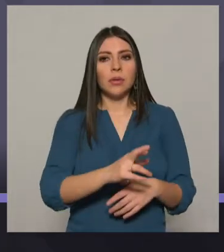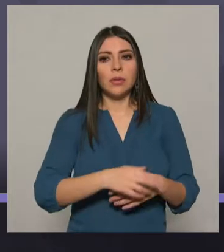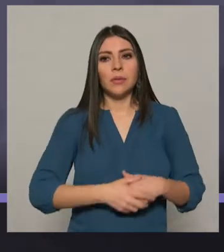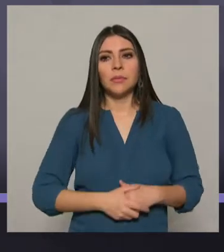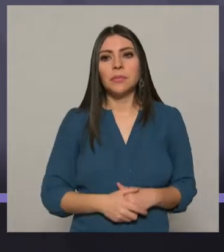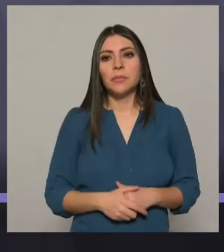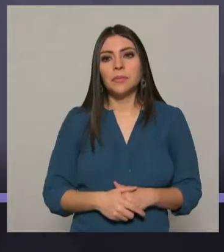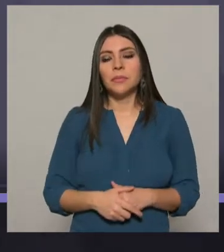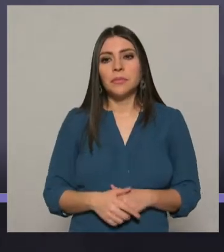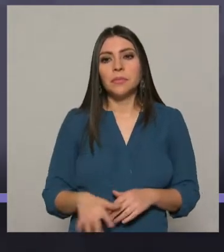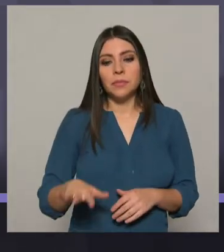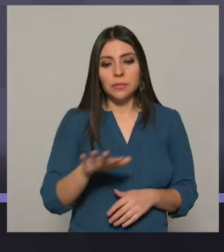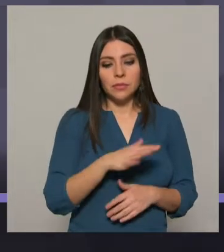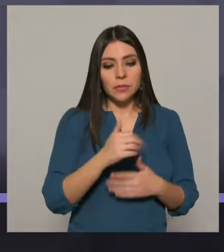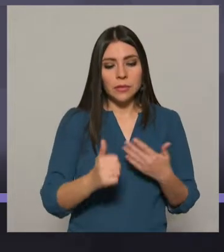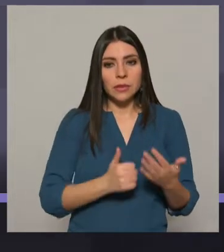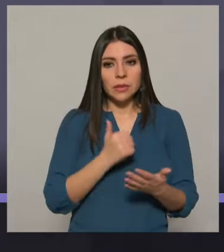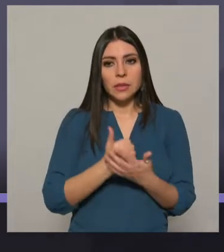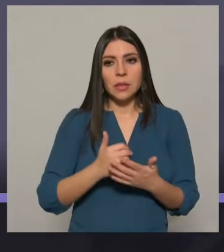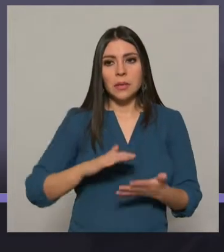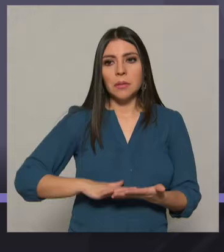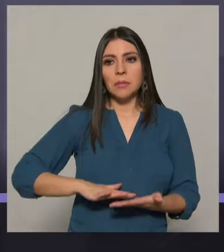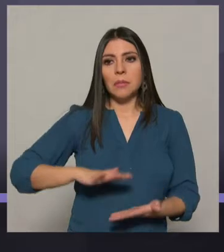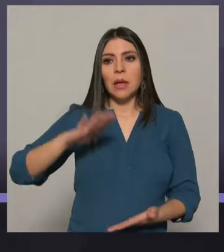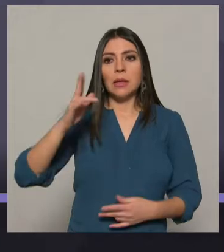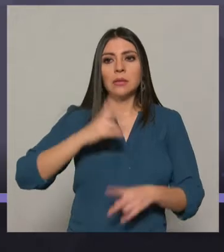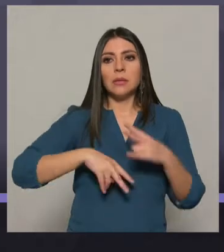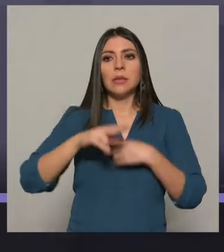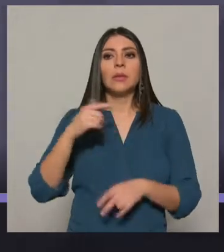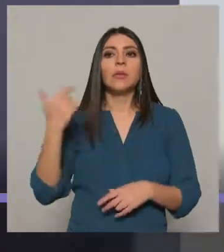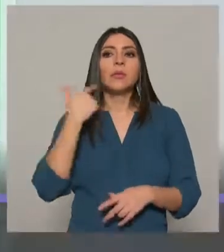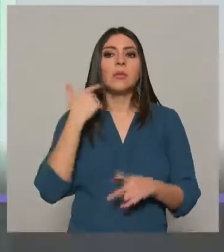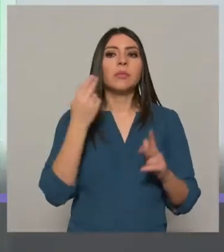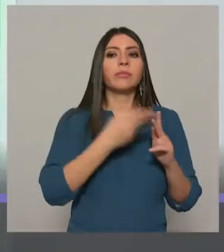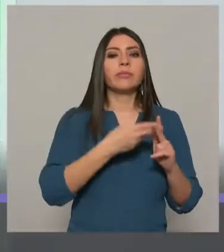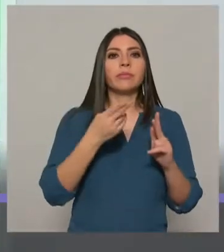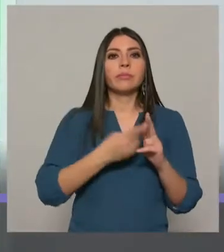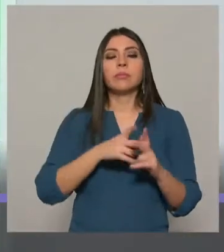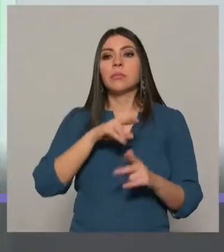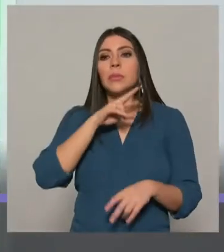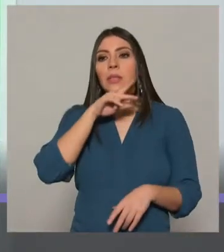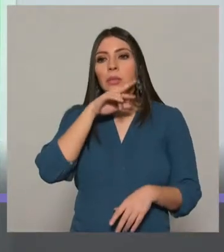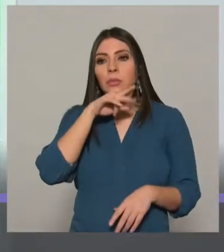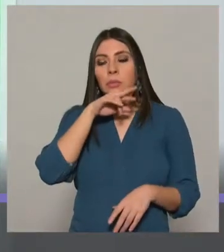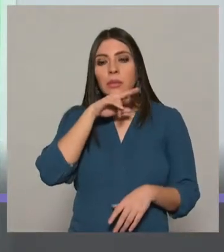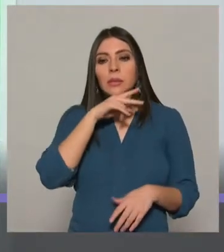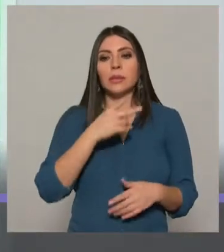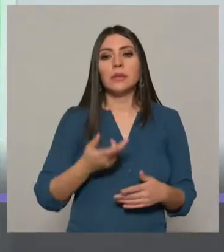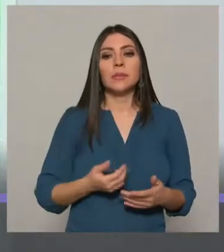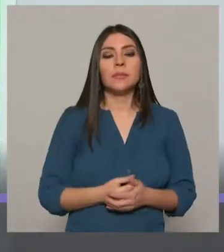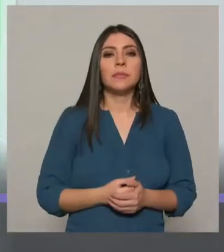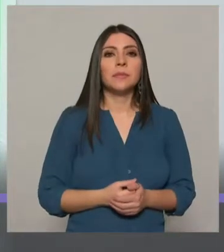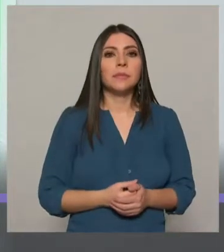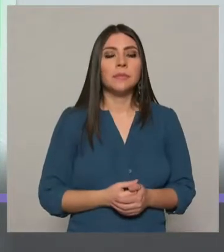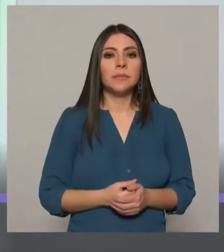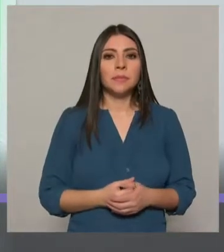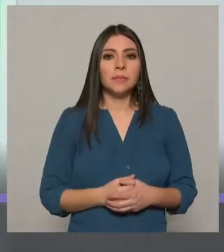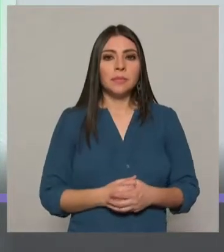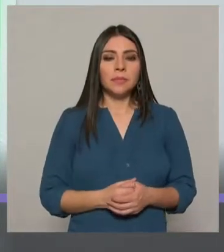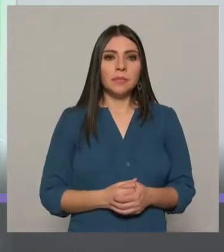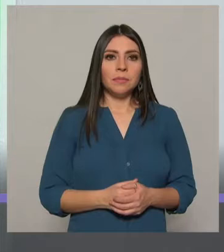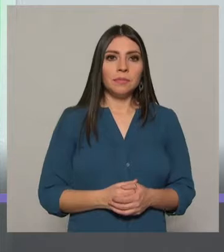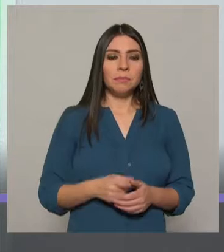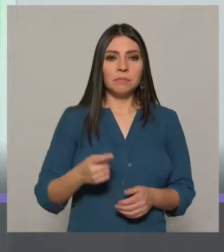se incrementa el homicidio doloso de forma alarmante, en donde vemos más